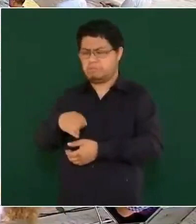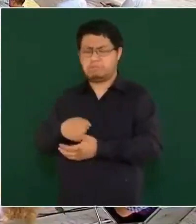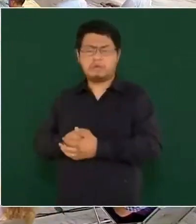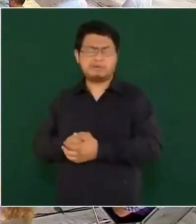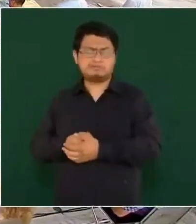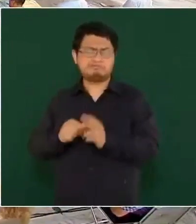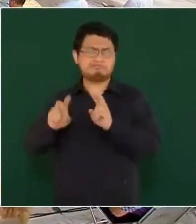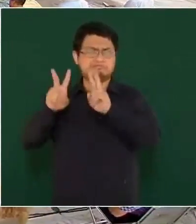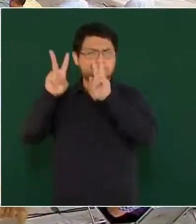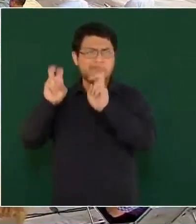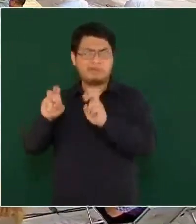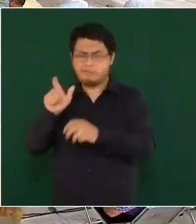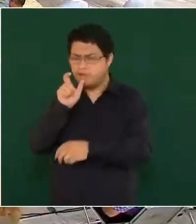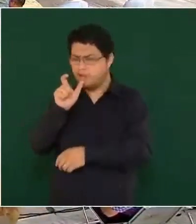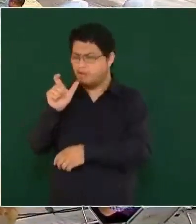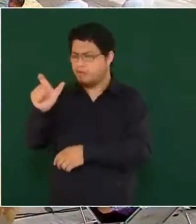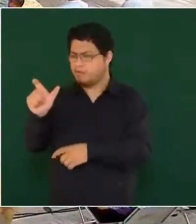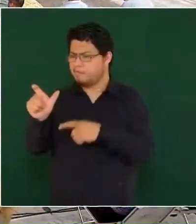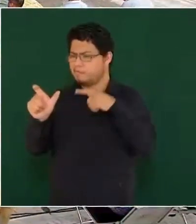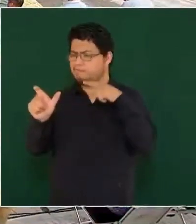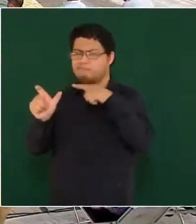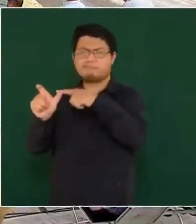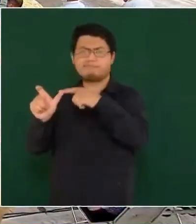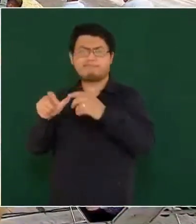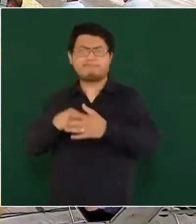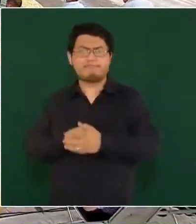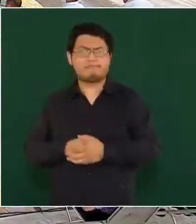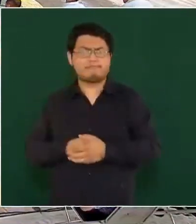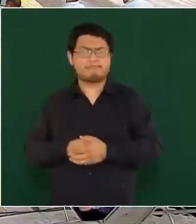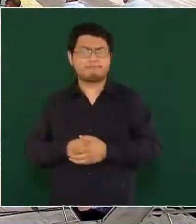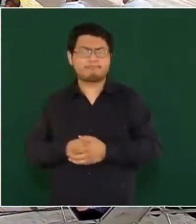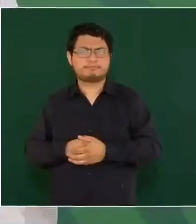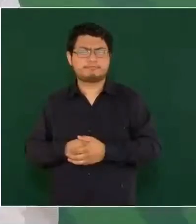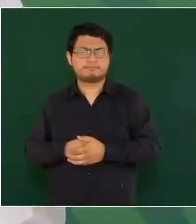este tocar el tema de